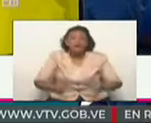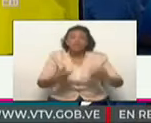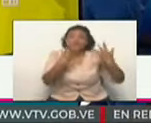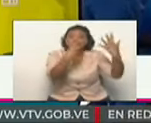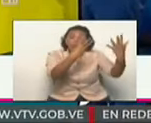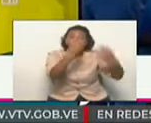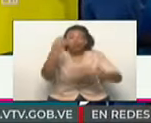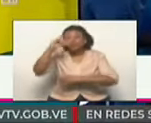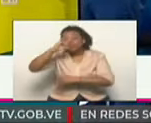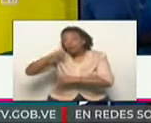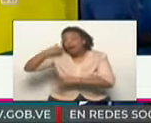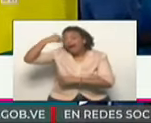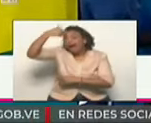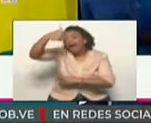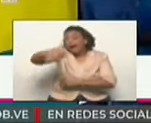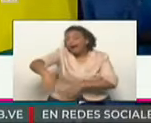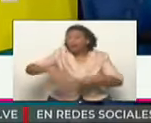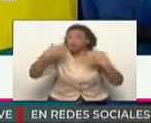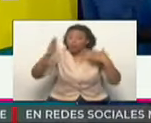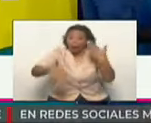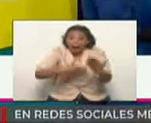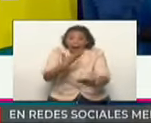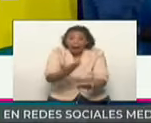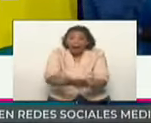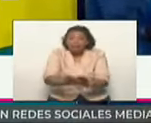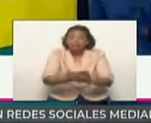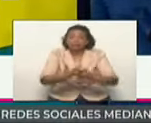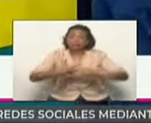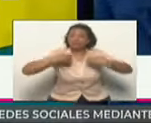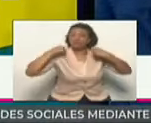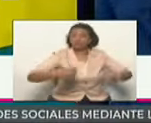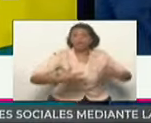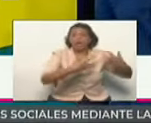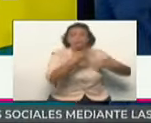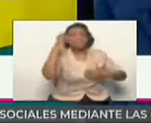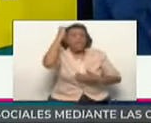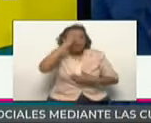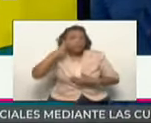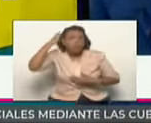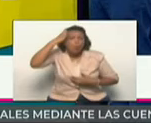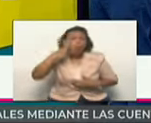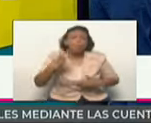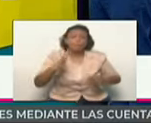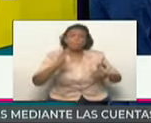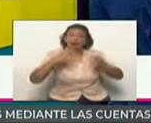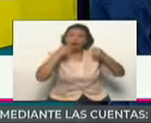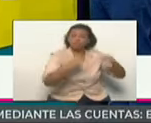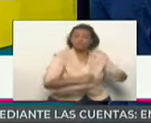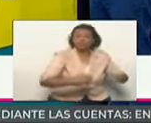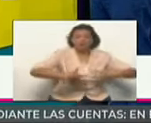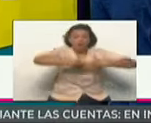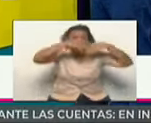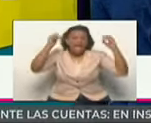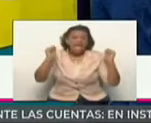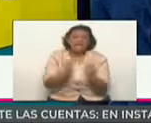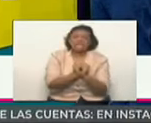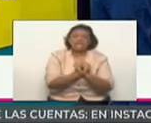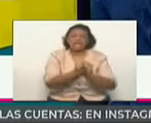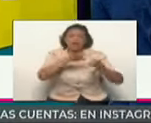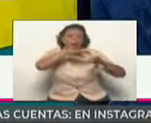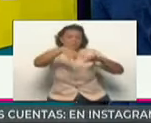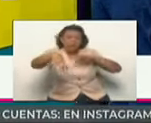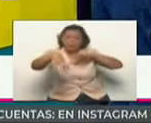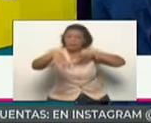800 años. Hasta que llegó el colonialismo europeo y llegó con las guerras, con la